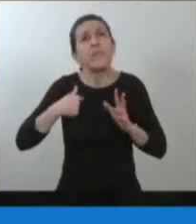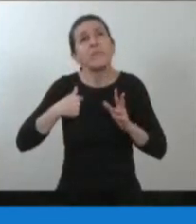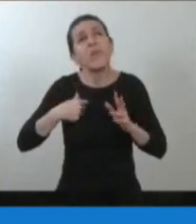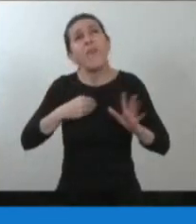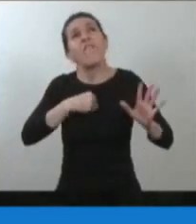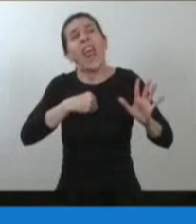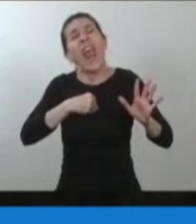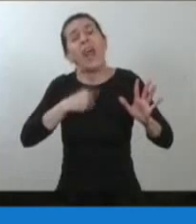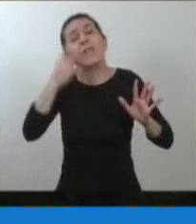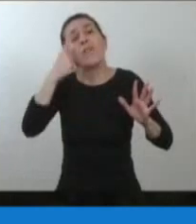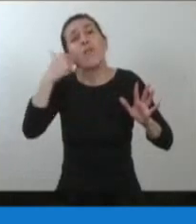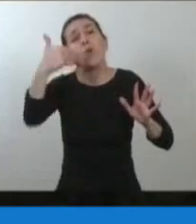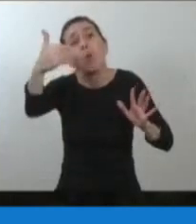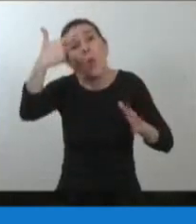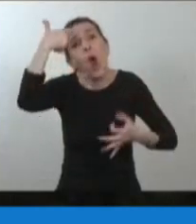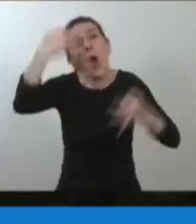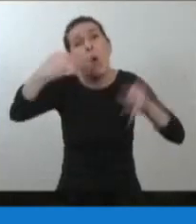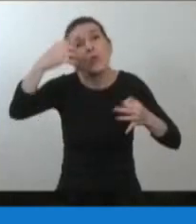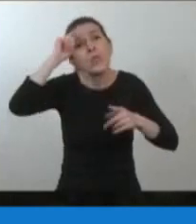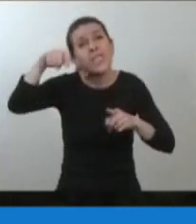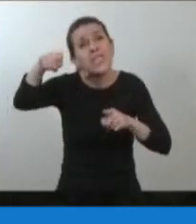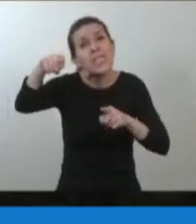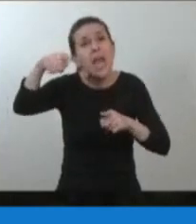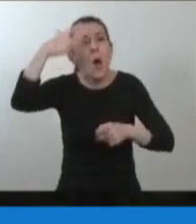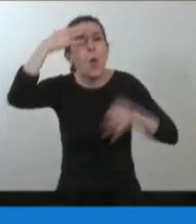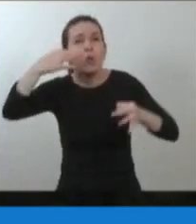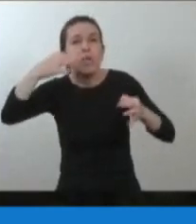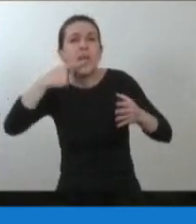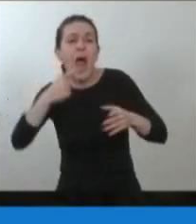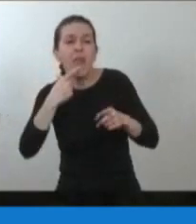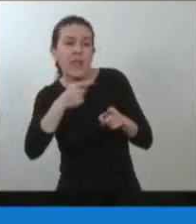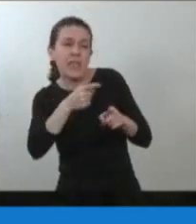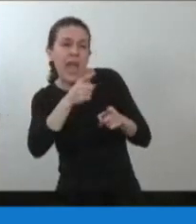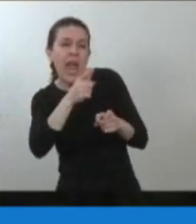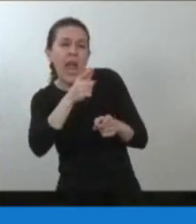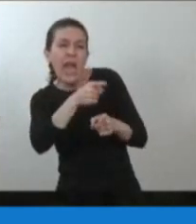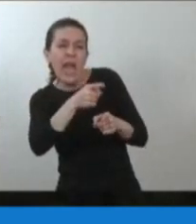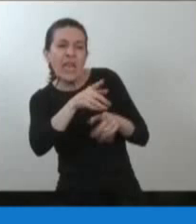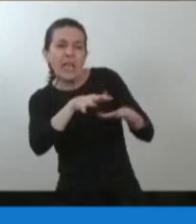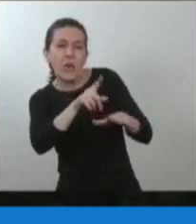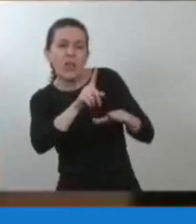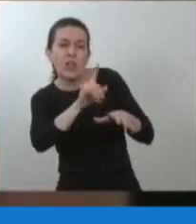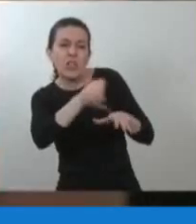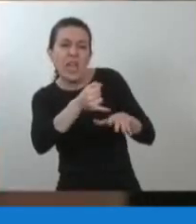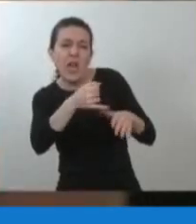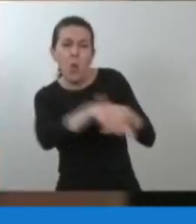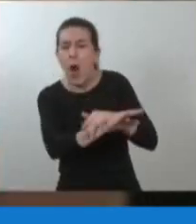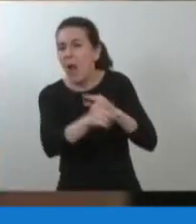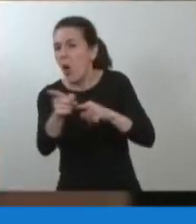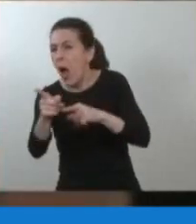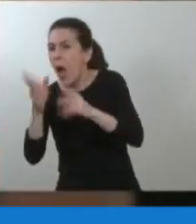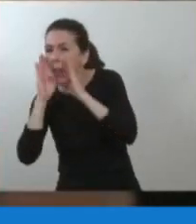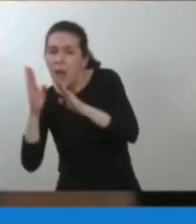la justicia deje de ser una justicia selectiva y castilla a todos